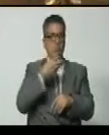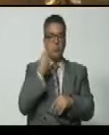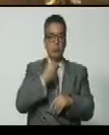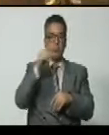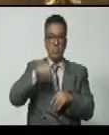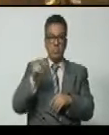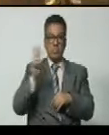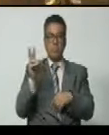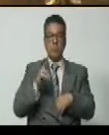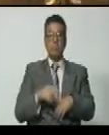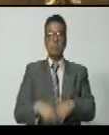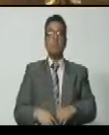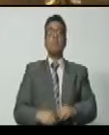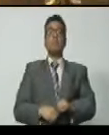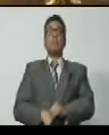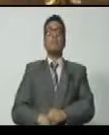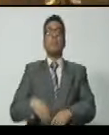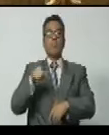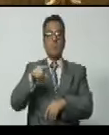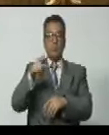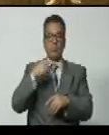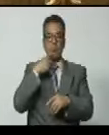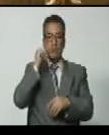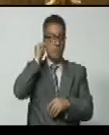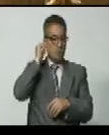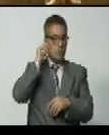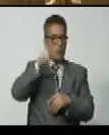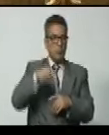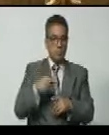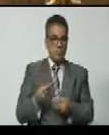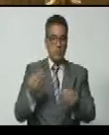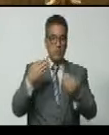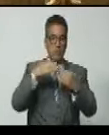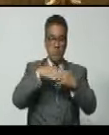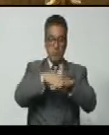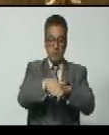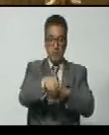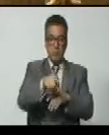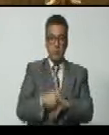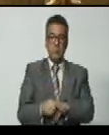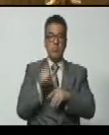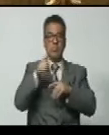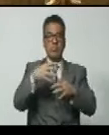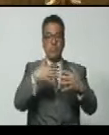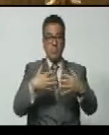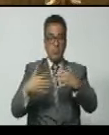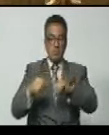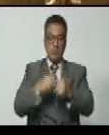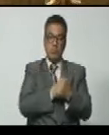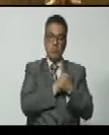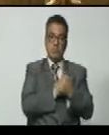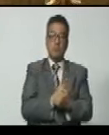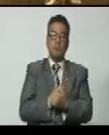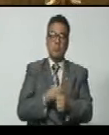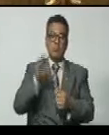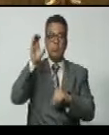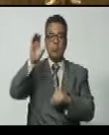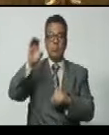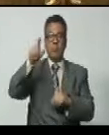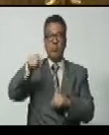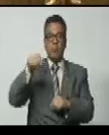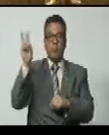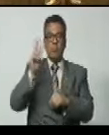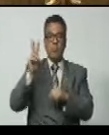en Venezuela. Esa mujer que también se incorpora a estas luchas por el amor a la patria